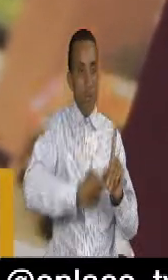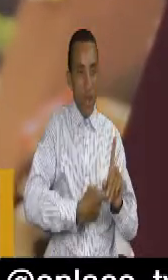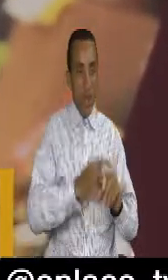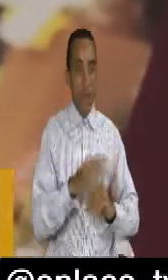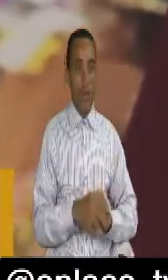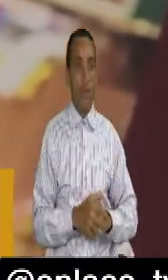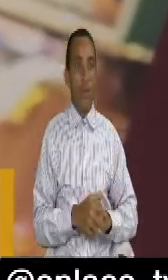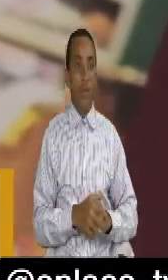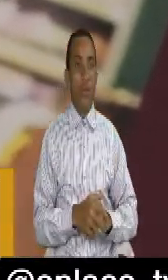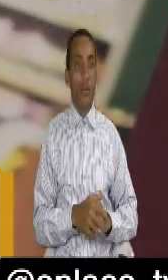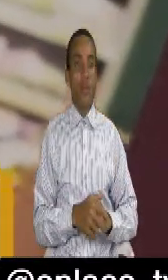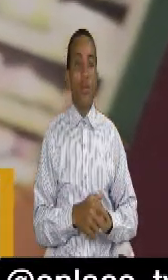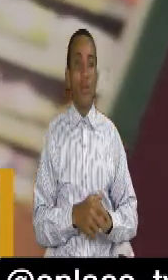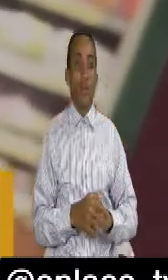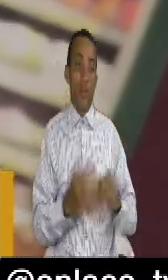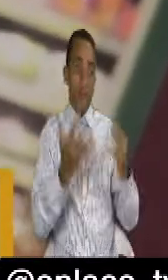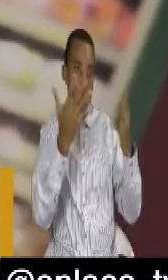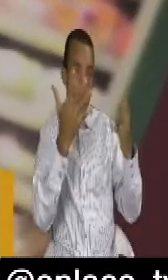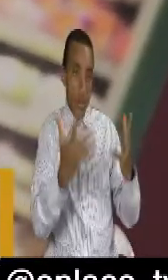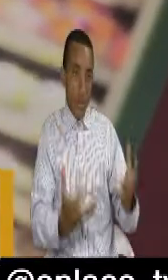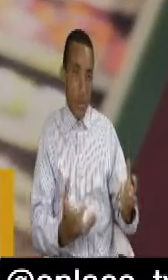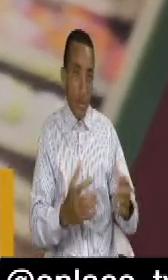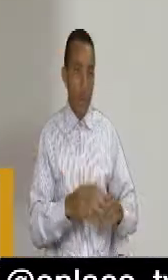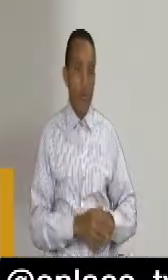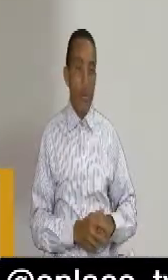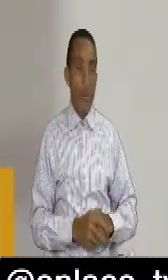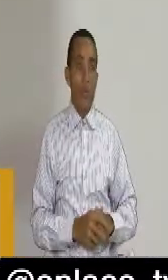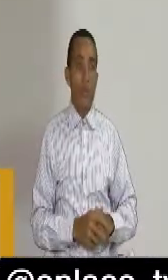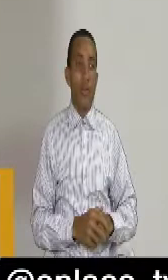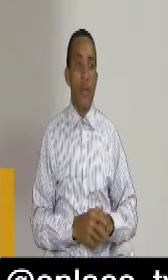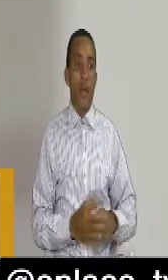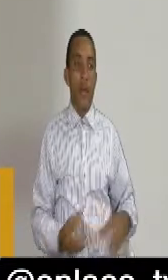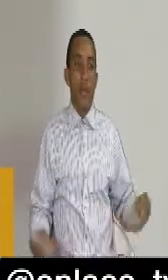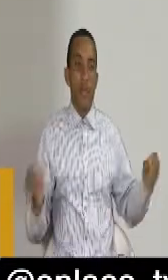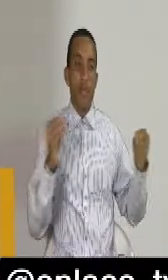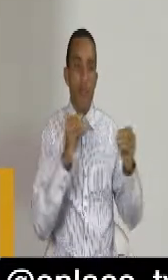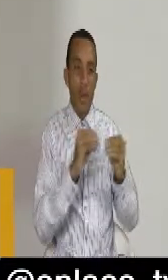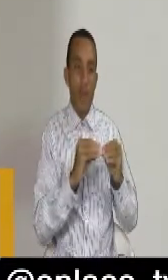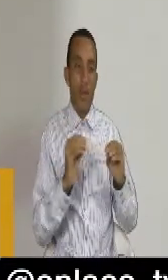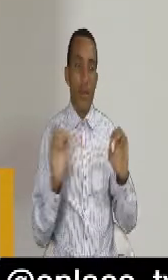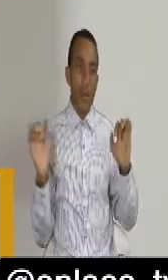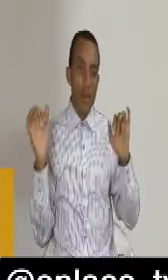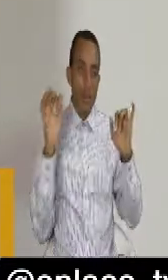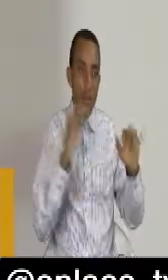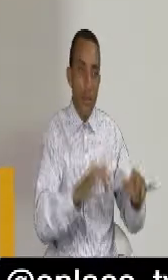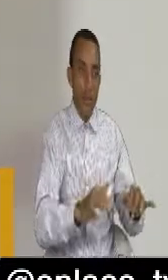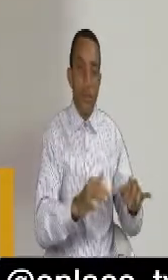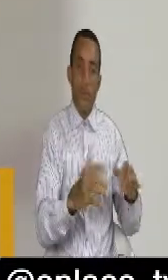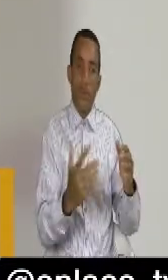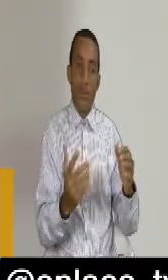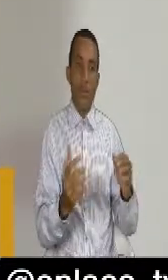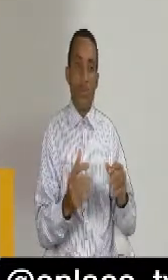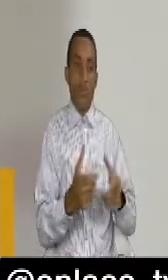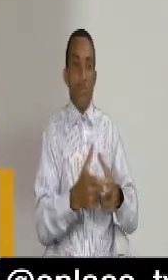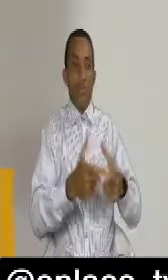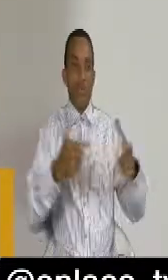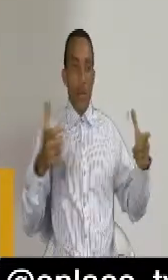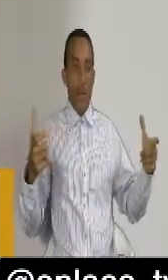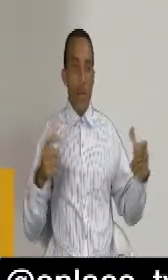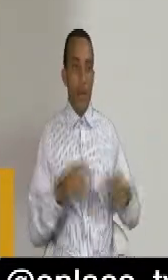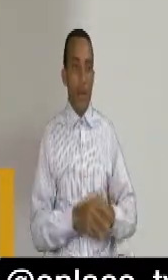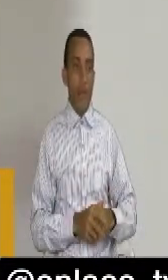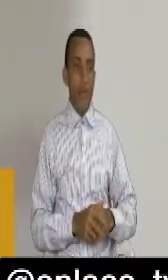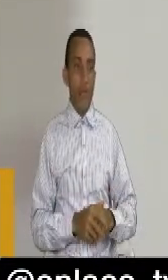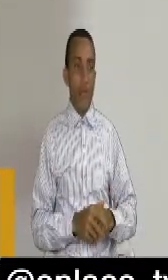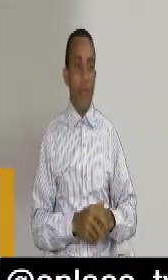pensados. ¿Qué es lo que queremos? Que haya una mayor afluencia de público en Autoservicio La Quinta. Y que sea con este